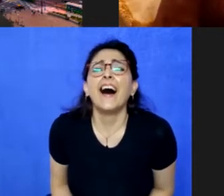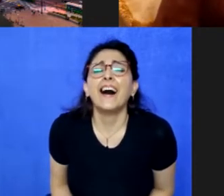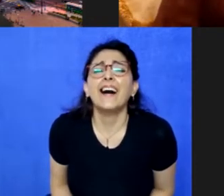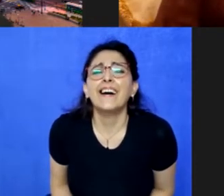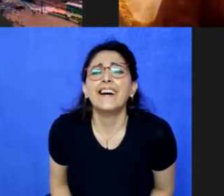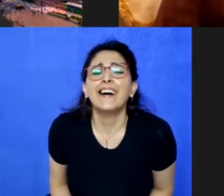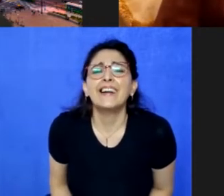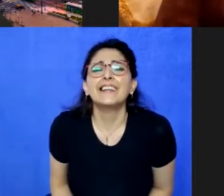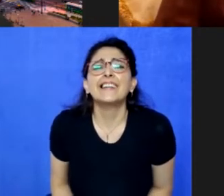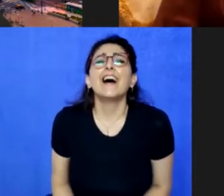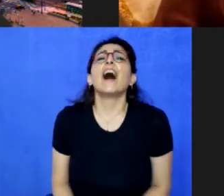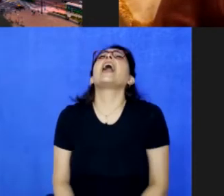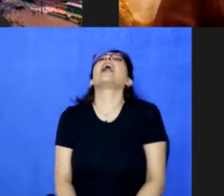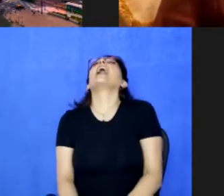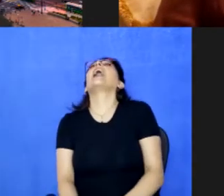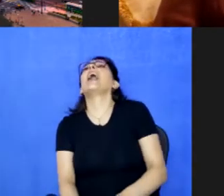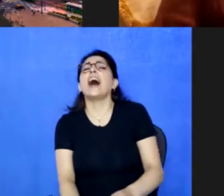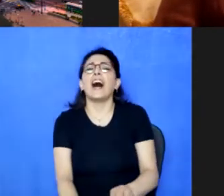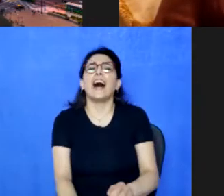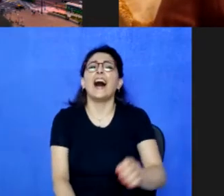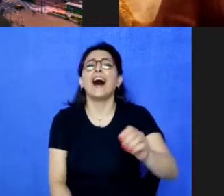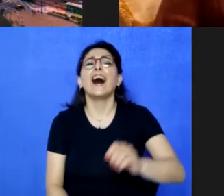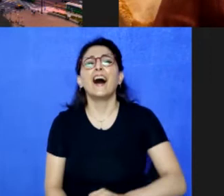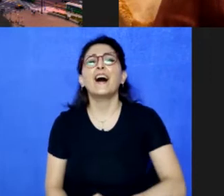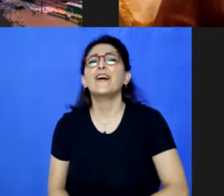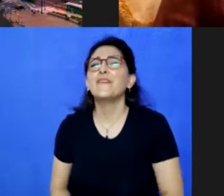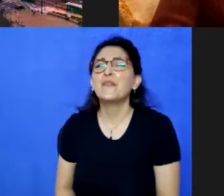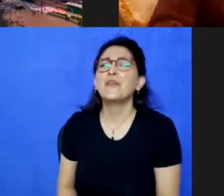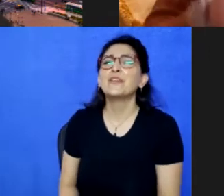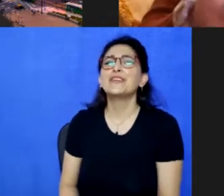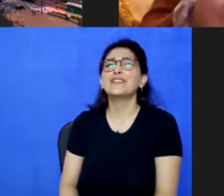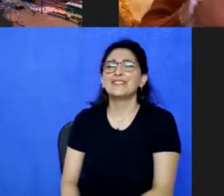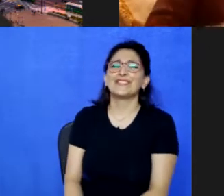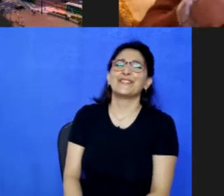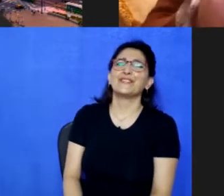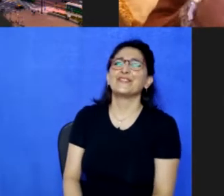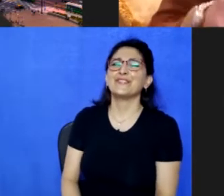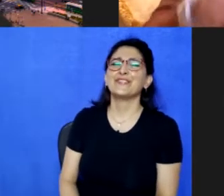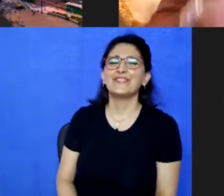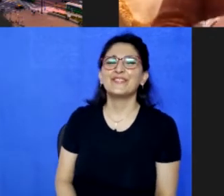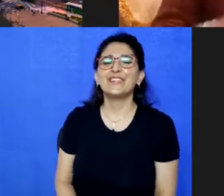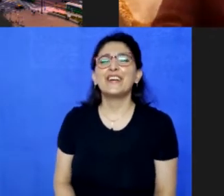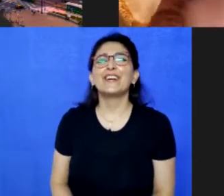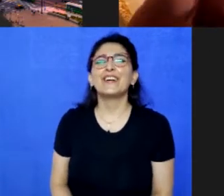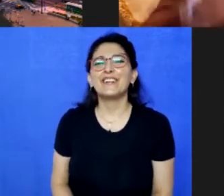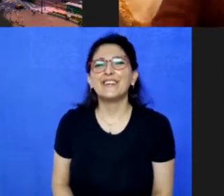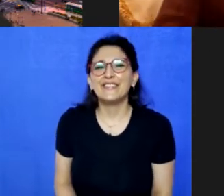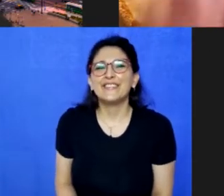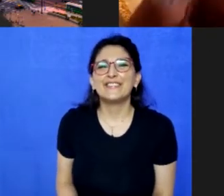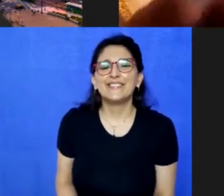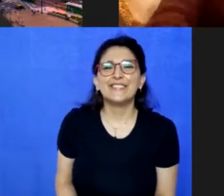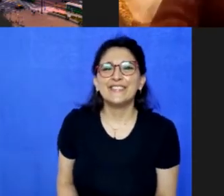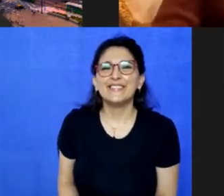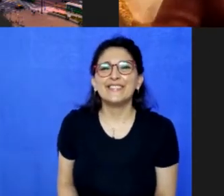lo rompes con la almendra. Exacto, te rompes los dientes mordiendo el bizcocho y terminás yendo al dentista. Y hoy, si te anda bien